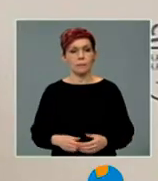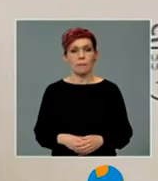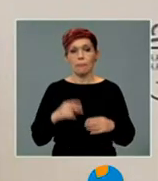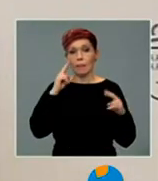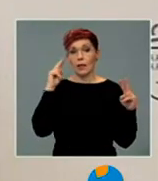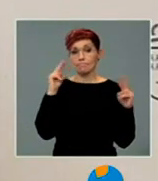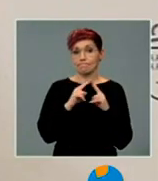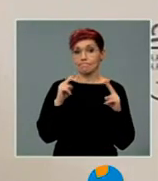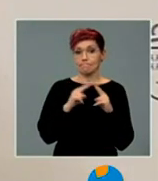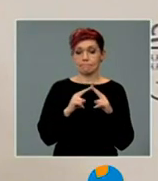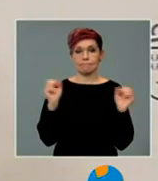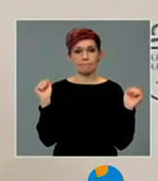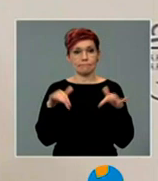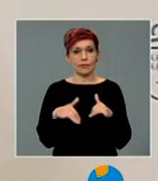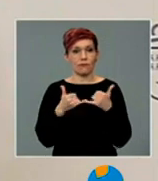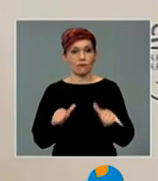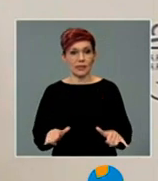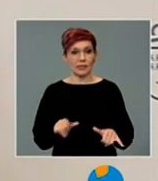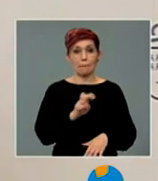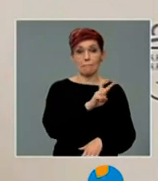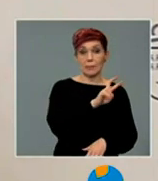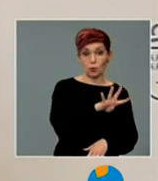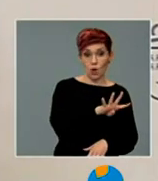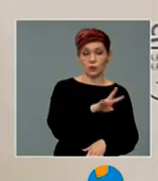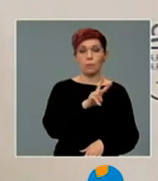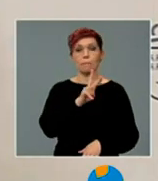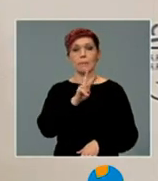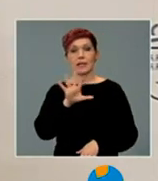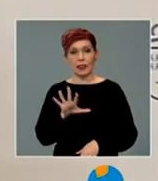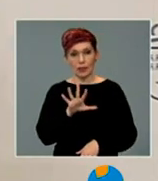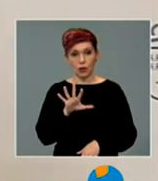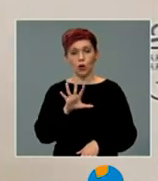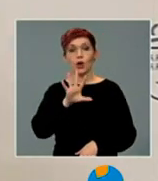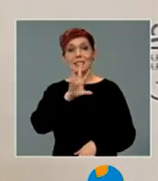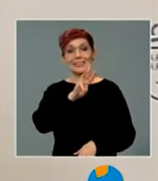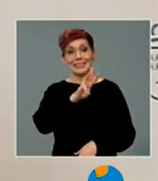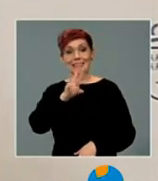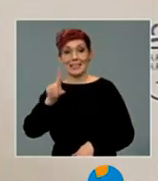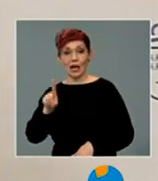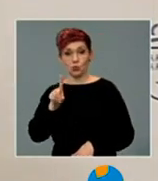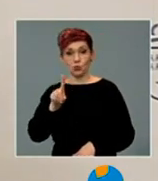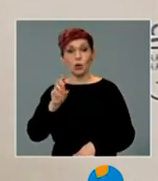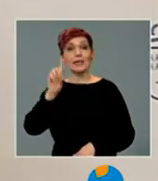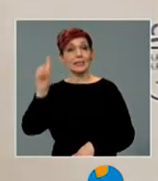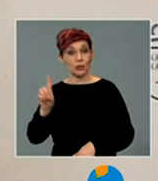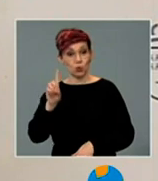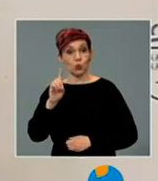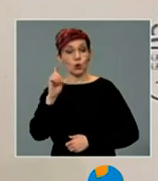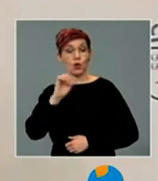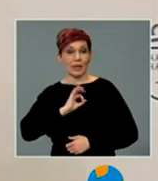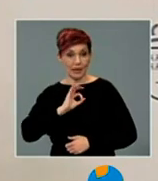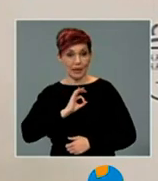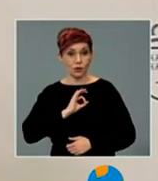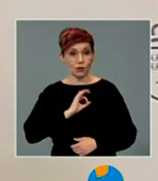es decir los de los días 24 25 y 31 de diciembre y 1 de enero serán